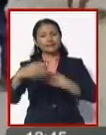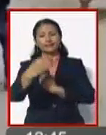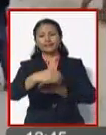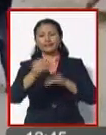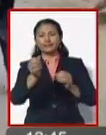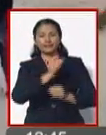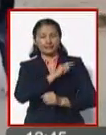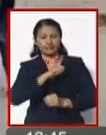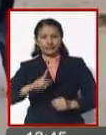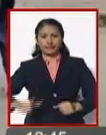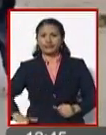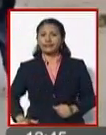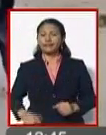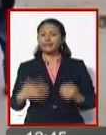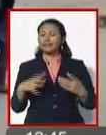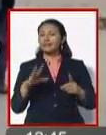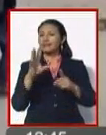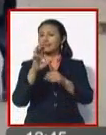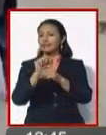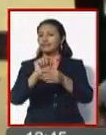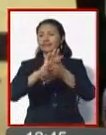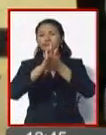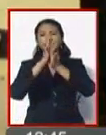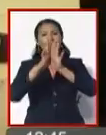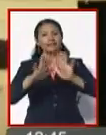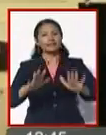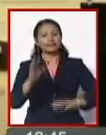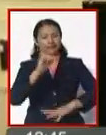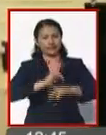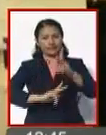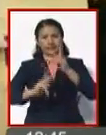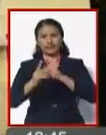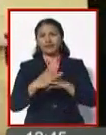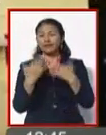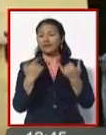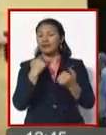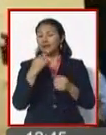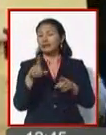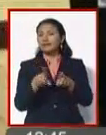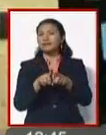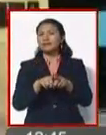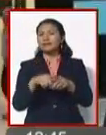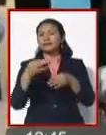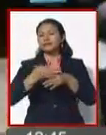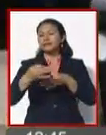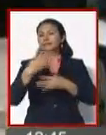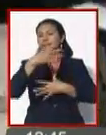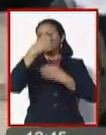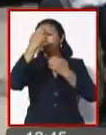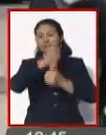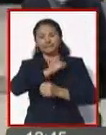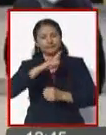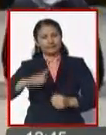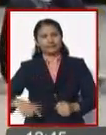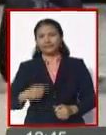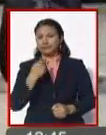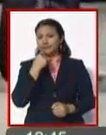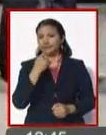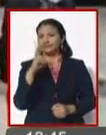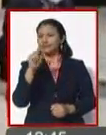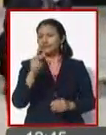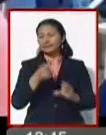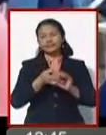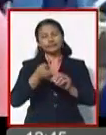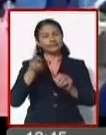las oficinas de la alcaldía, las cuales fueron tomadas de manera pacífica por los pobladores. Esta medida, también indefinida, molestó al alcalde, quien indicó que